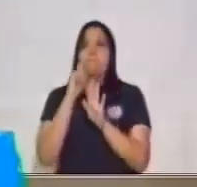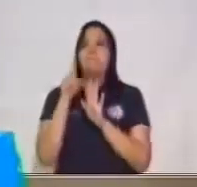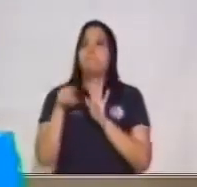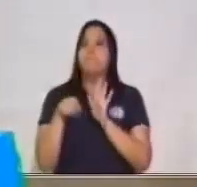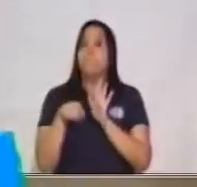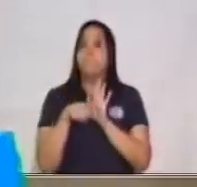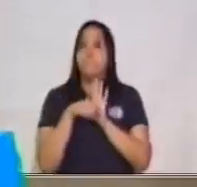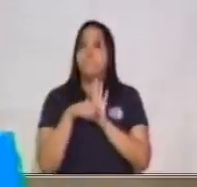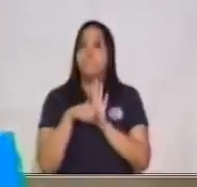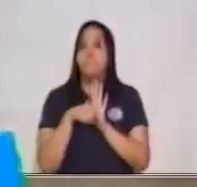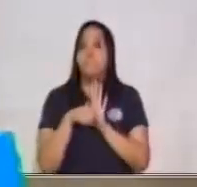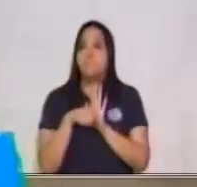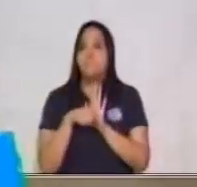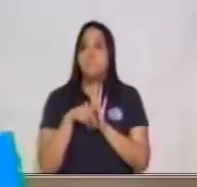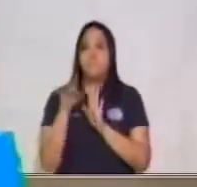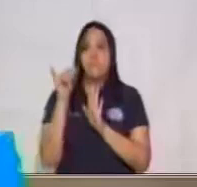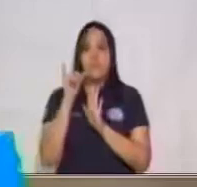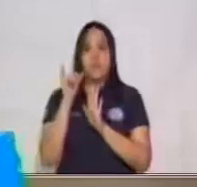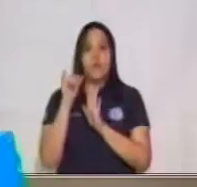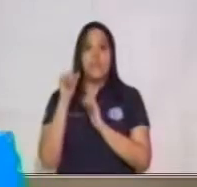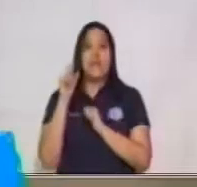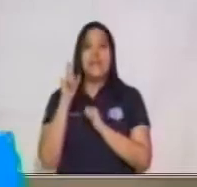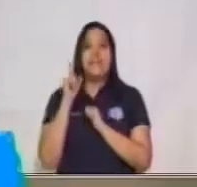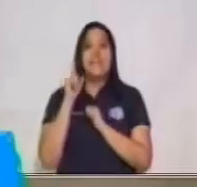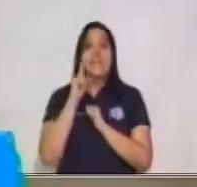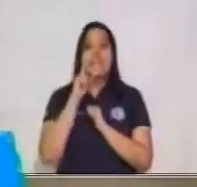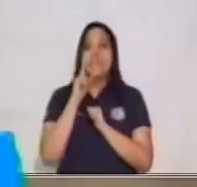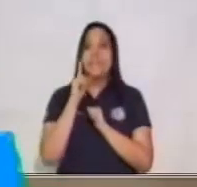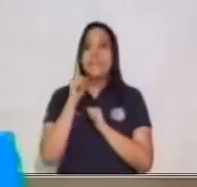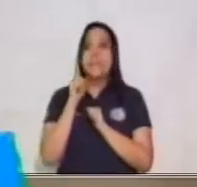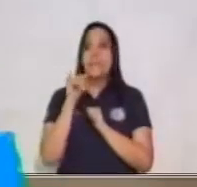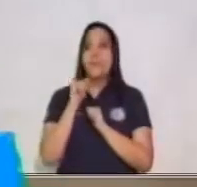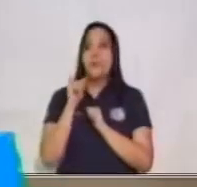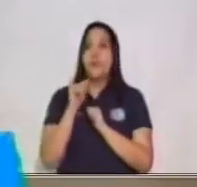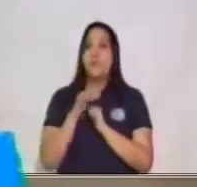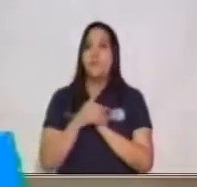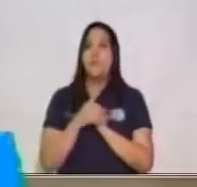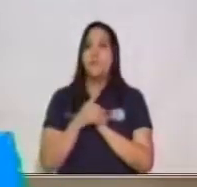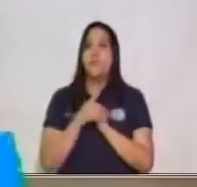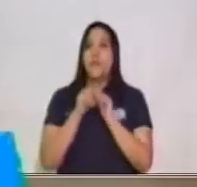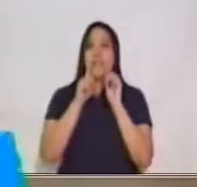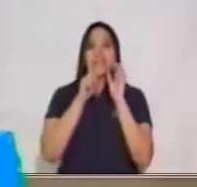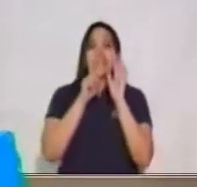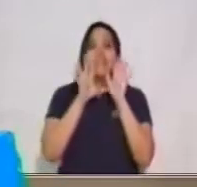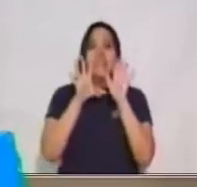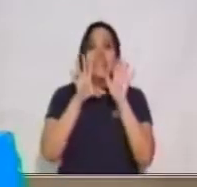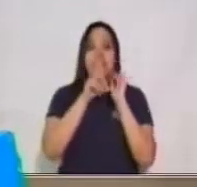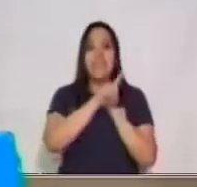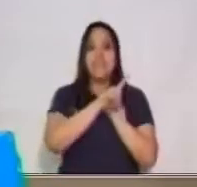menos estos dos valores, hay que sumarlos, nos va a dar